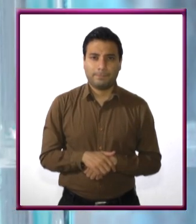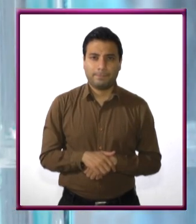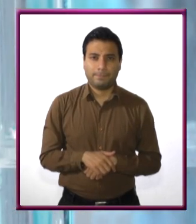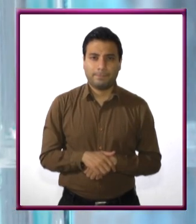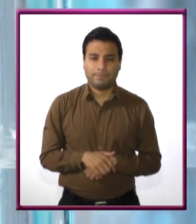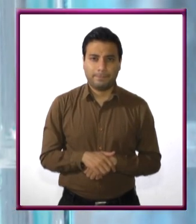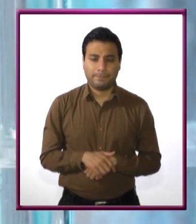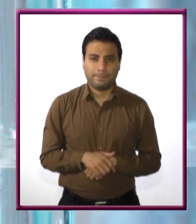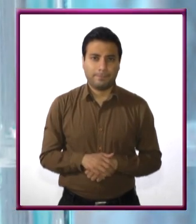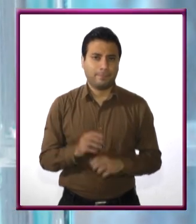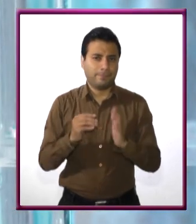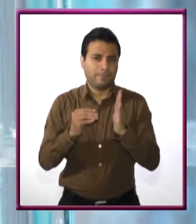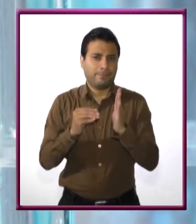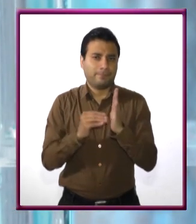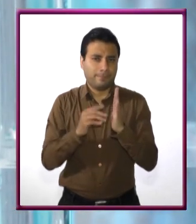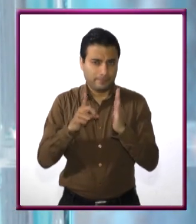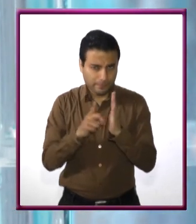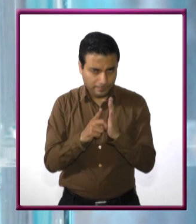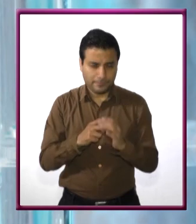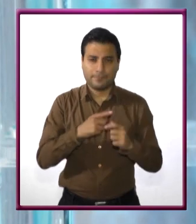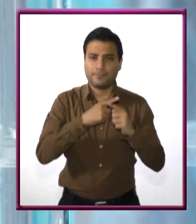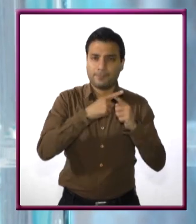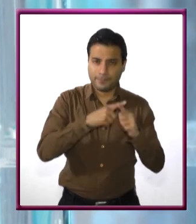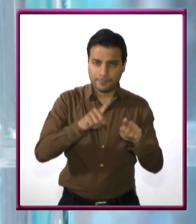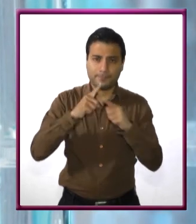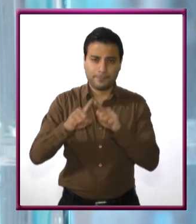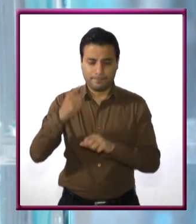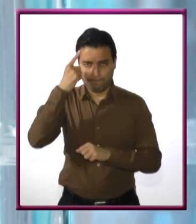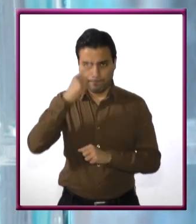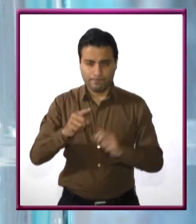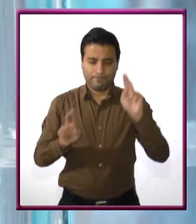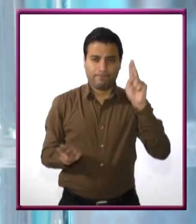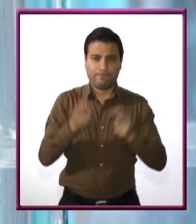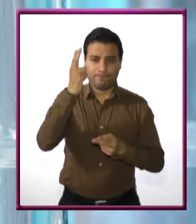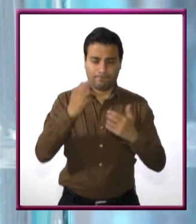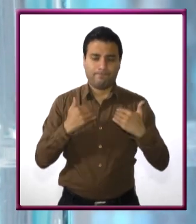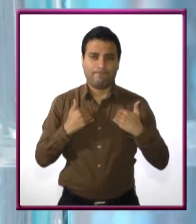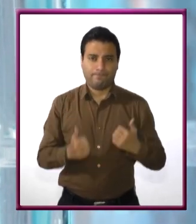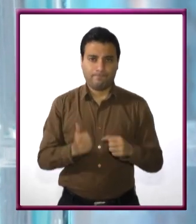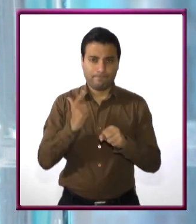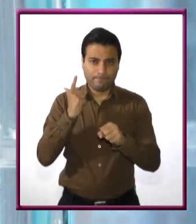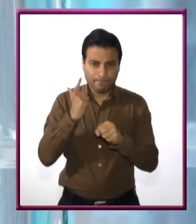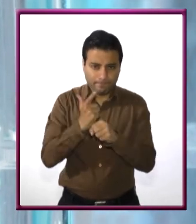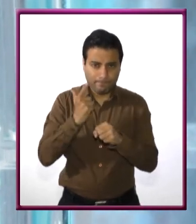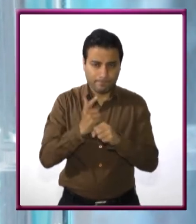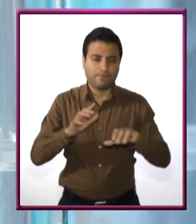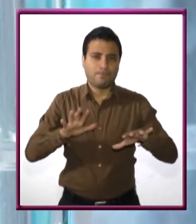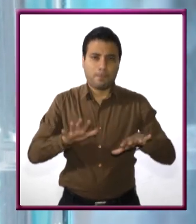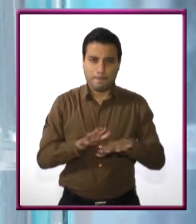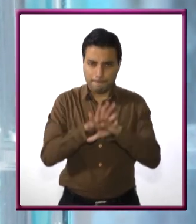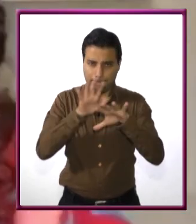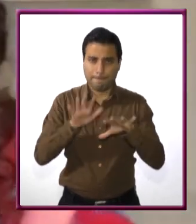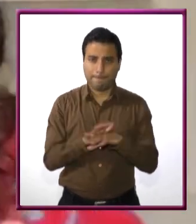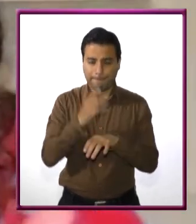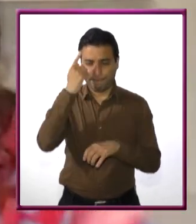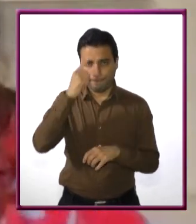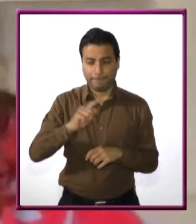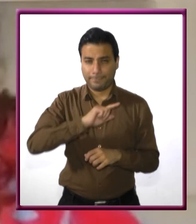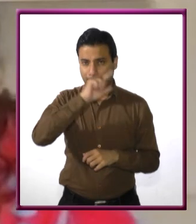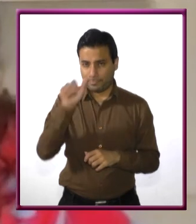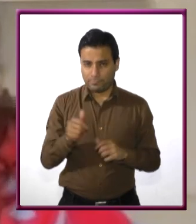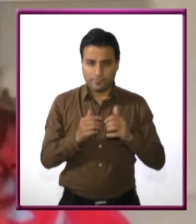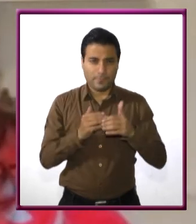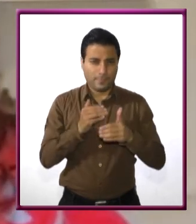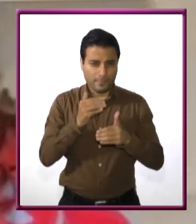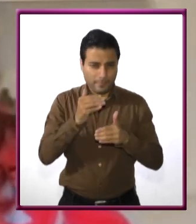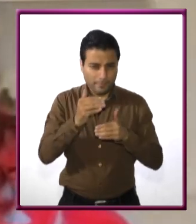distintos modos y modelos de comprender el universo han tenido que rearticularse o modificarse para dar